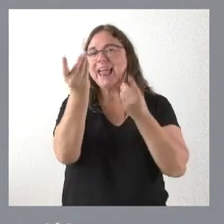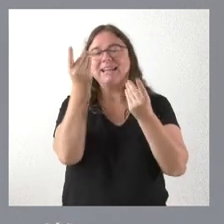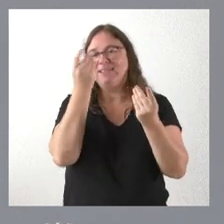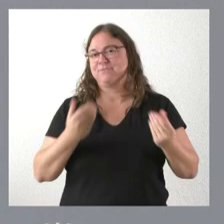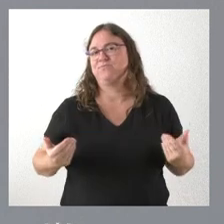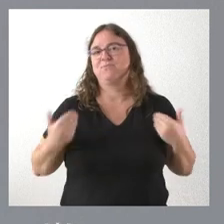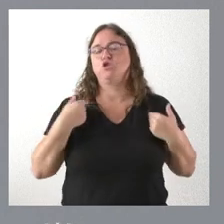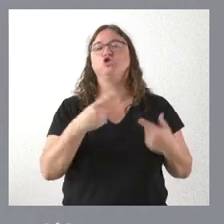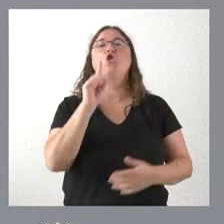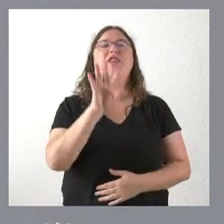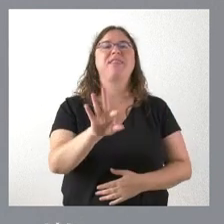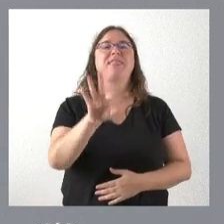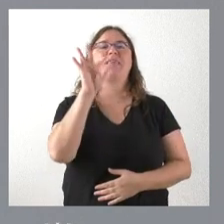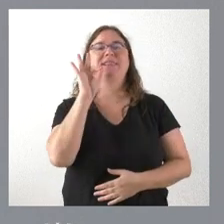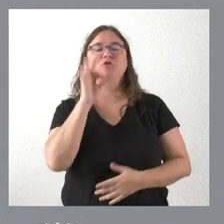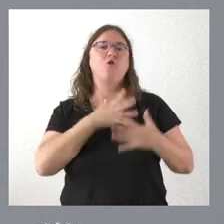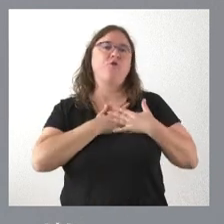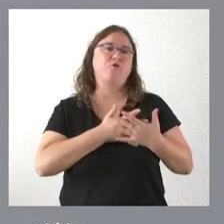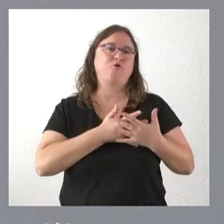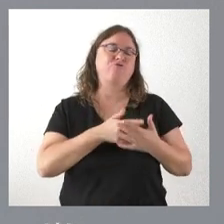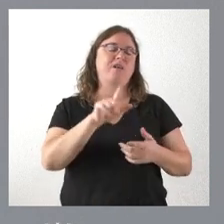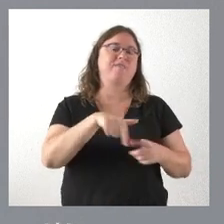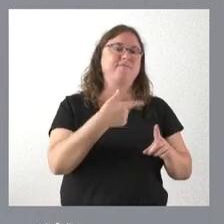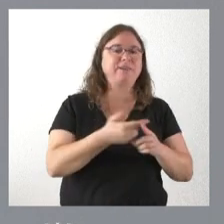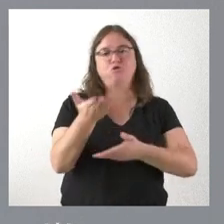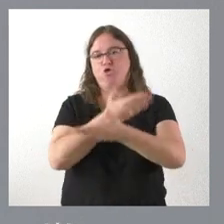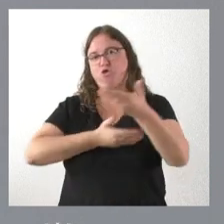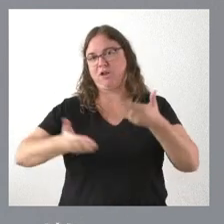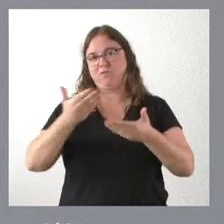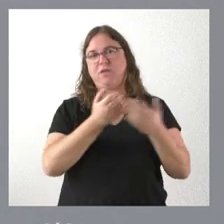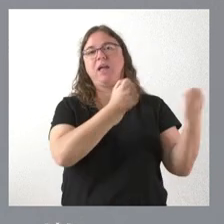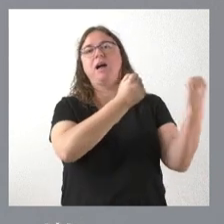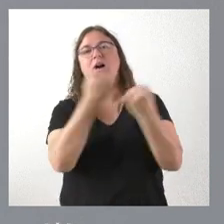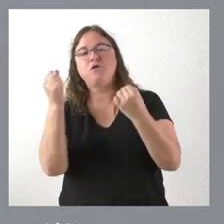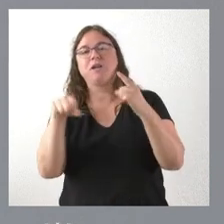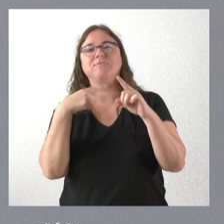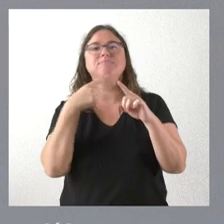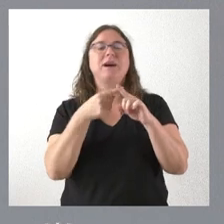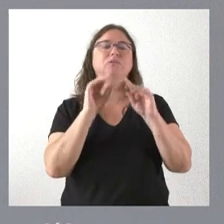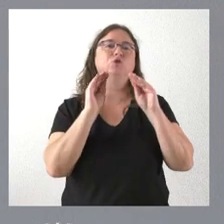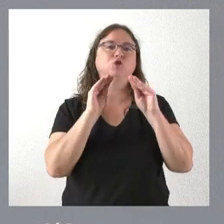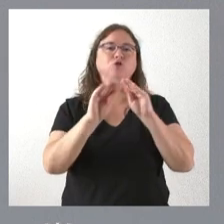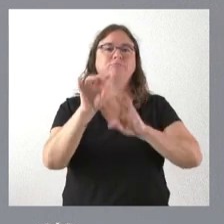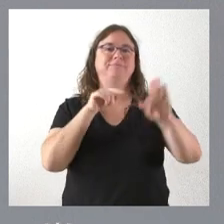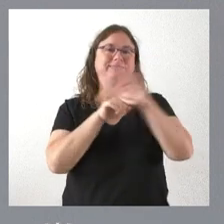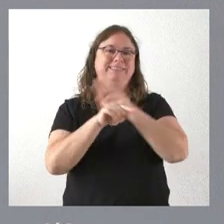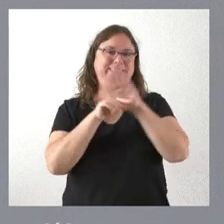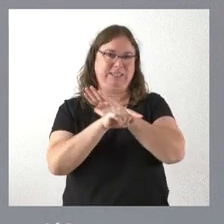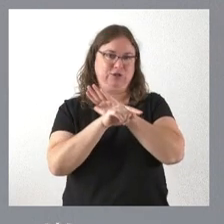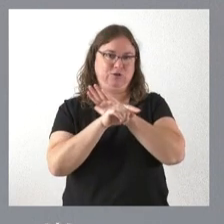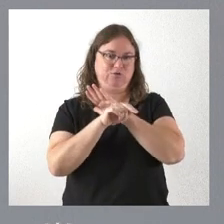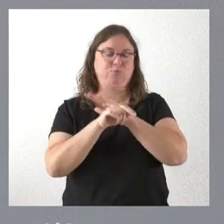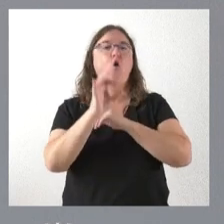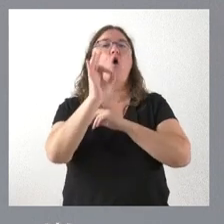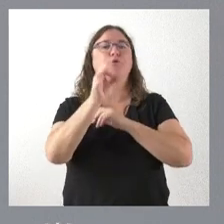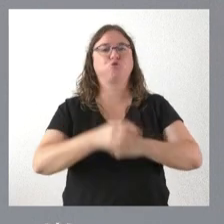no solamente de una decisión de la voluntad de una de las partes sino la coloración mutua con las autoridades y la diócesis que gestionan estas actuaciones en